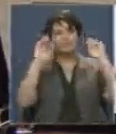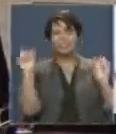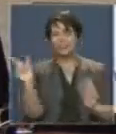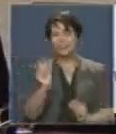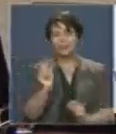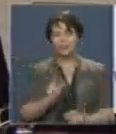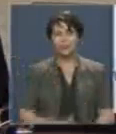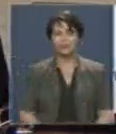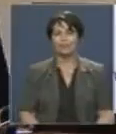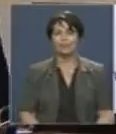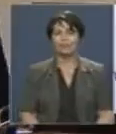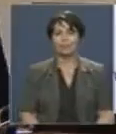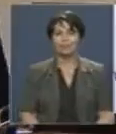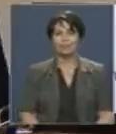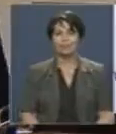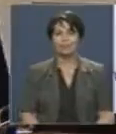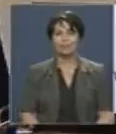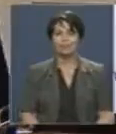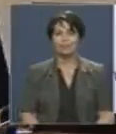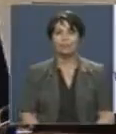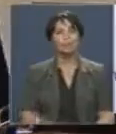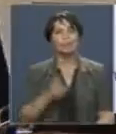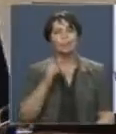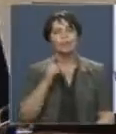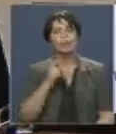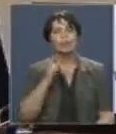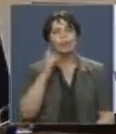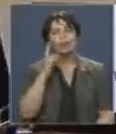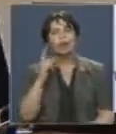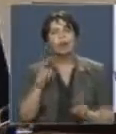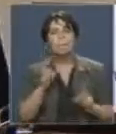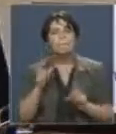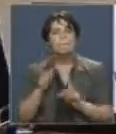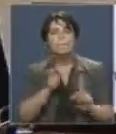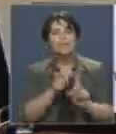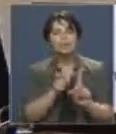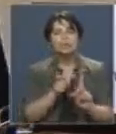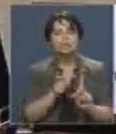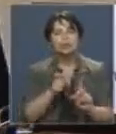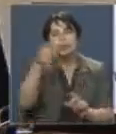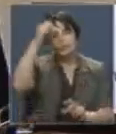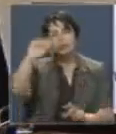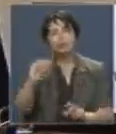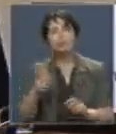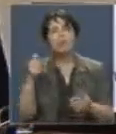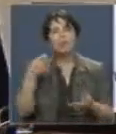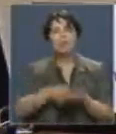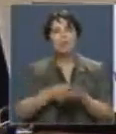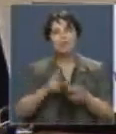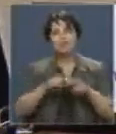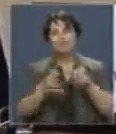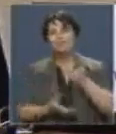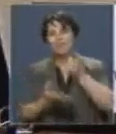brevemente a qué tipo de persecución penal estamos financiando con este